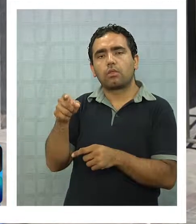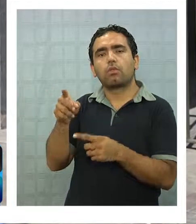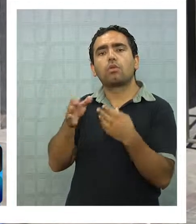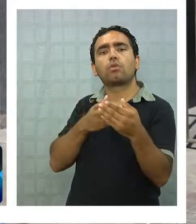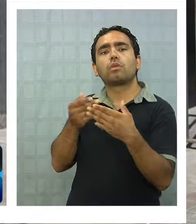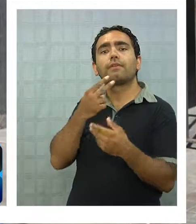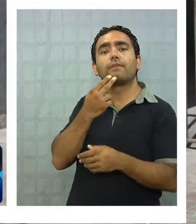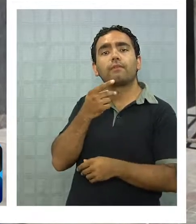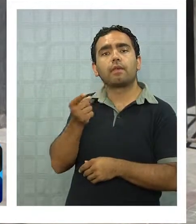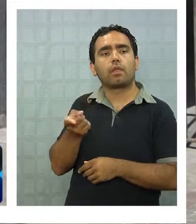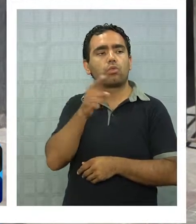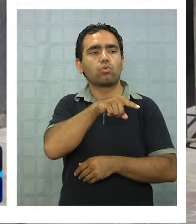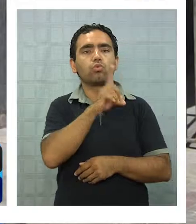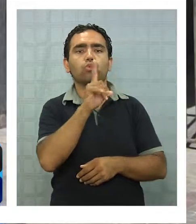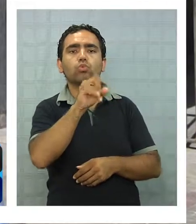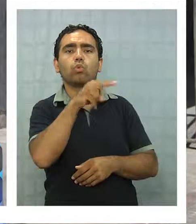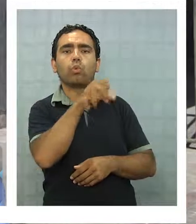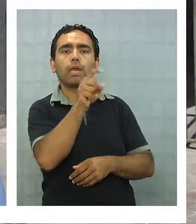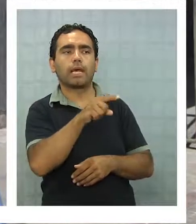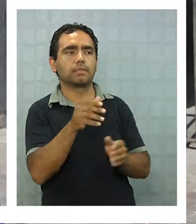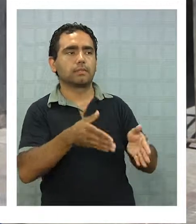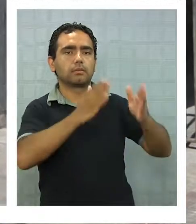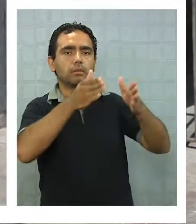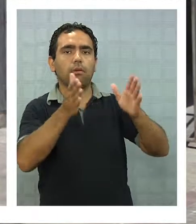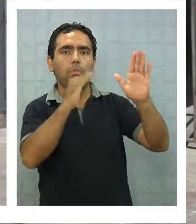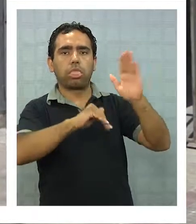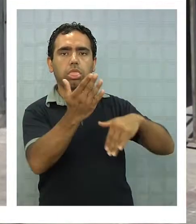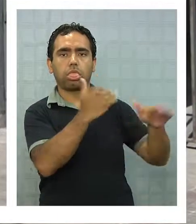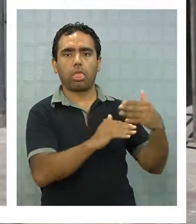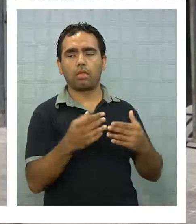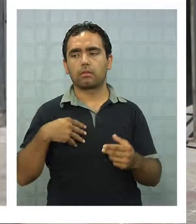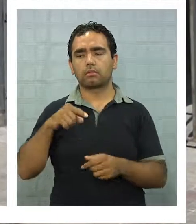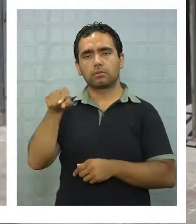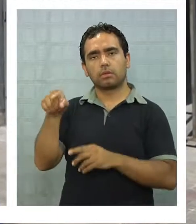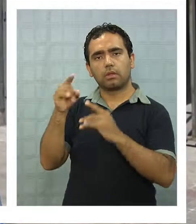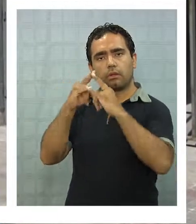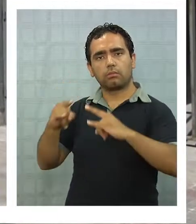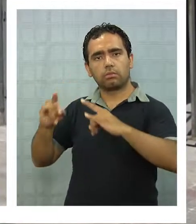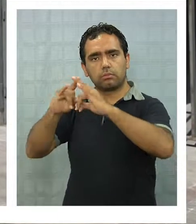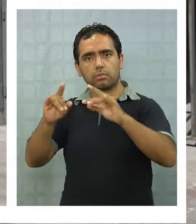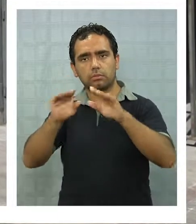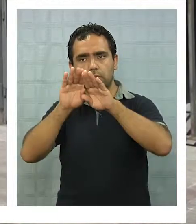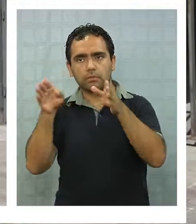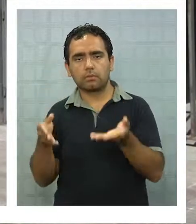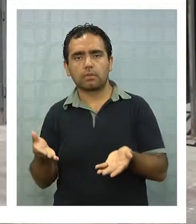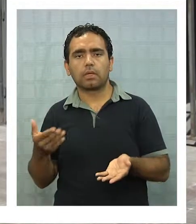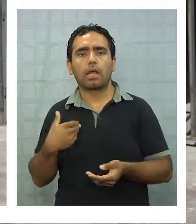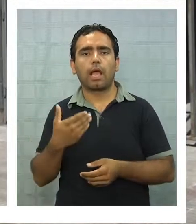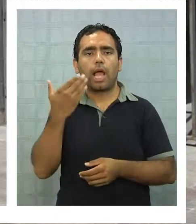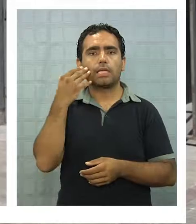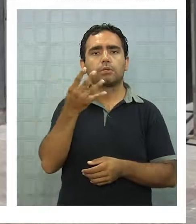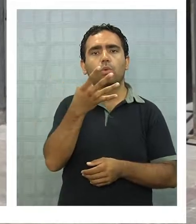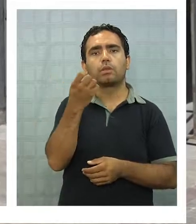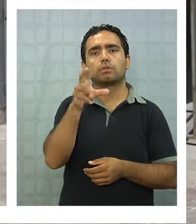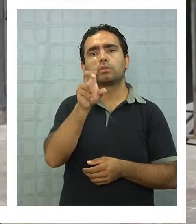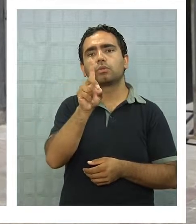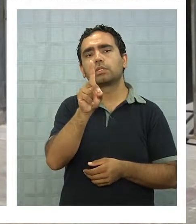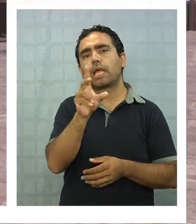acá en Iquique, hablemos políticamente, por las horas que hay, que son 480